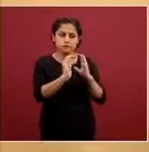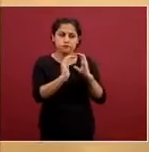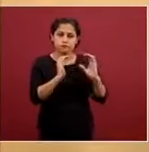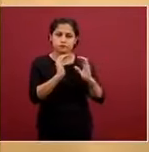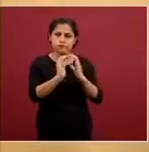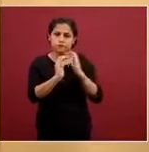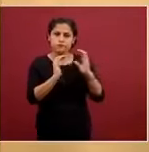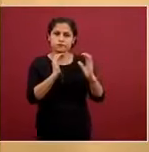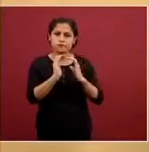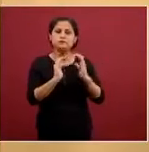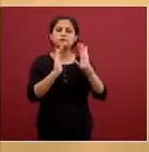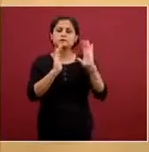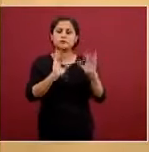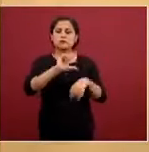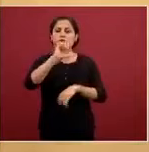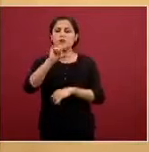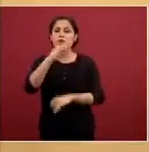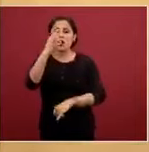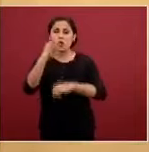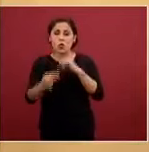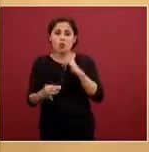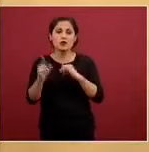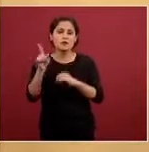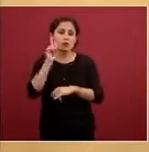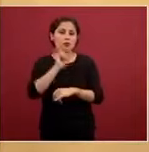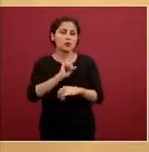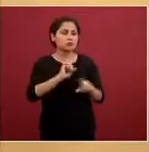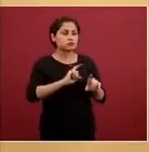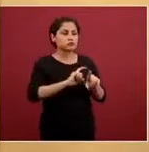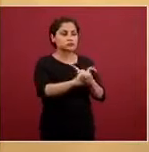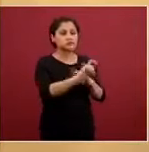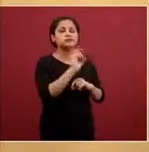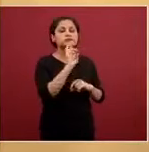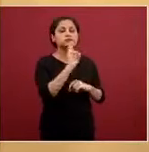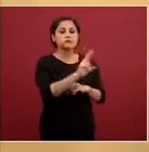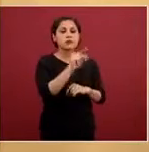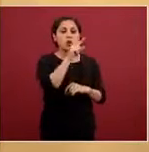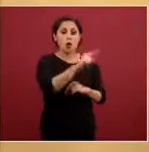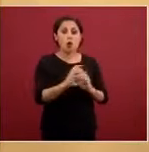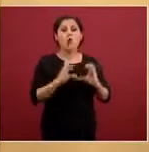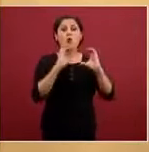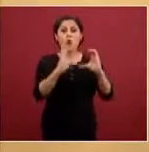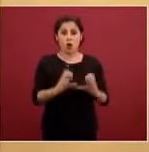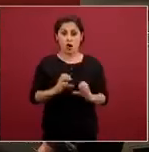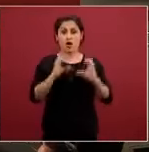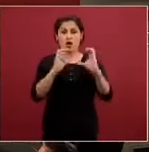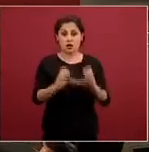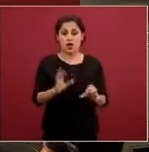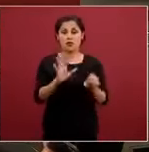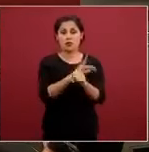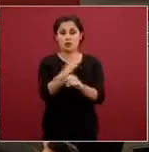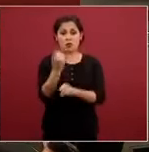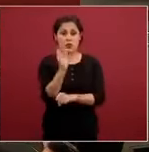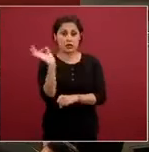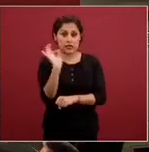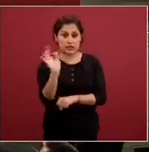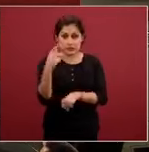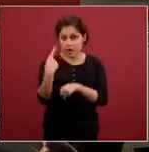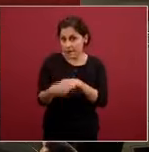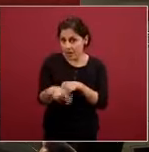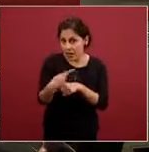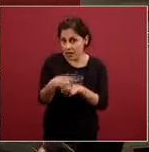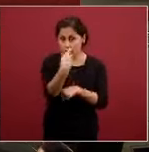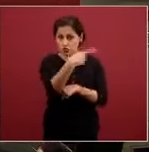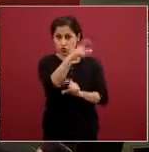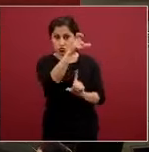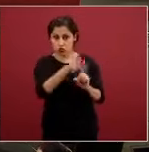puede estar en casa porque no pertenece a los grupos de riesgo, porque su cuadro es leve, o de acuerdo a lo que usted me está diciendo, su cuadro puede ser